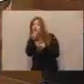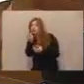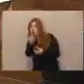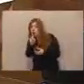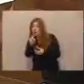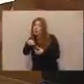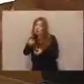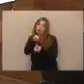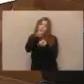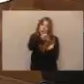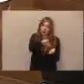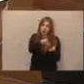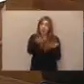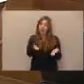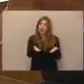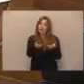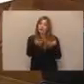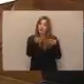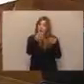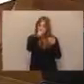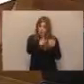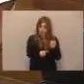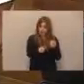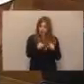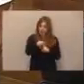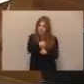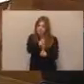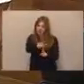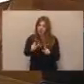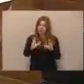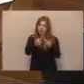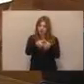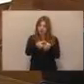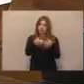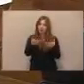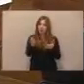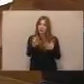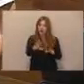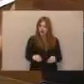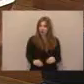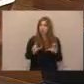que estuvo sometiendo a estos trabajadores, sino que acepte la